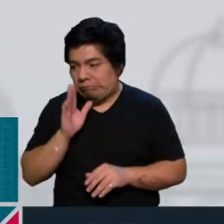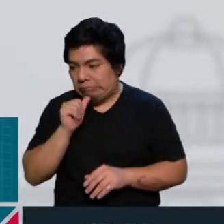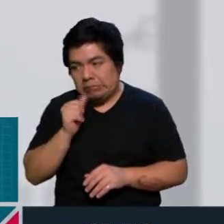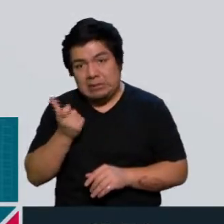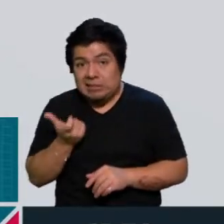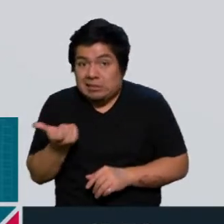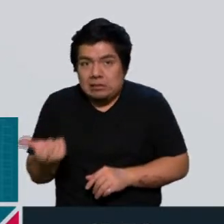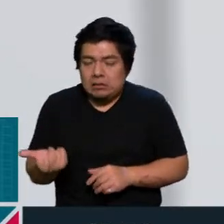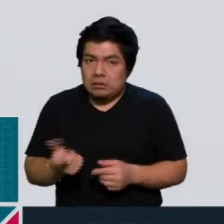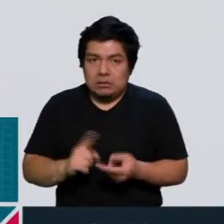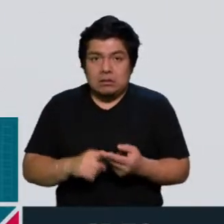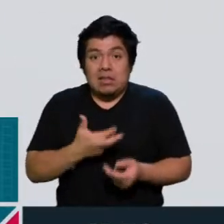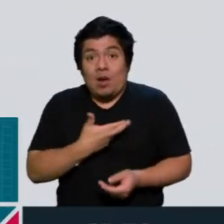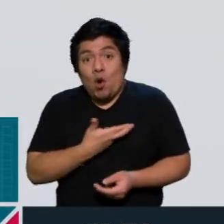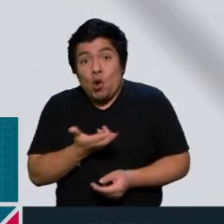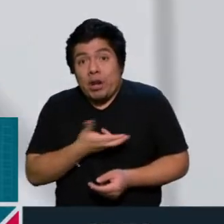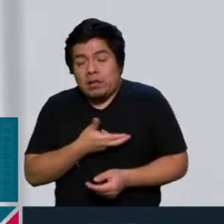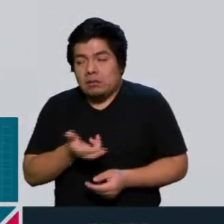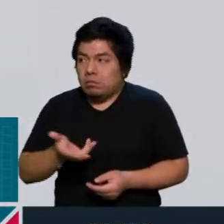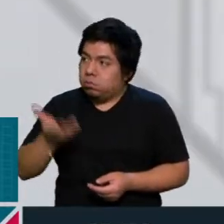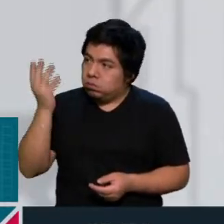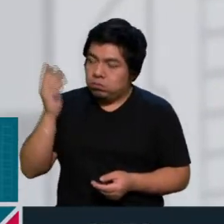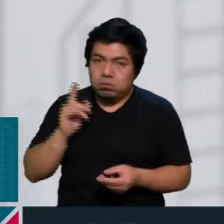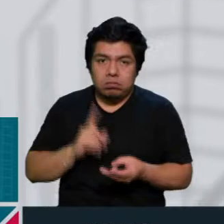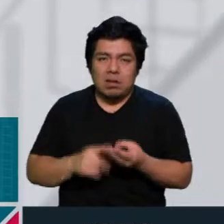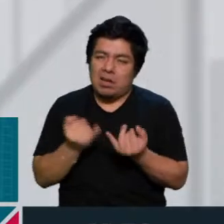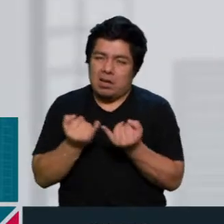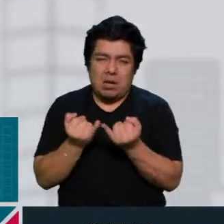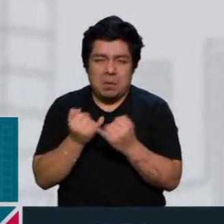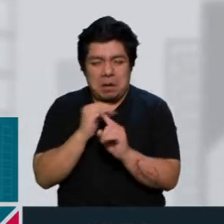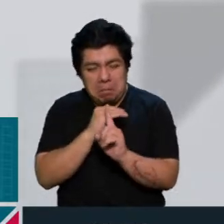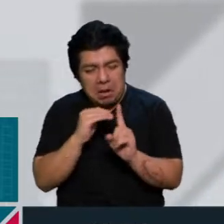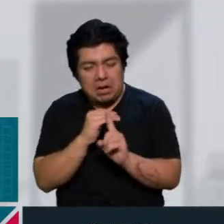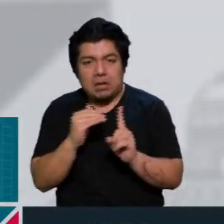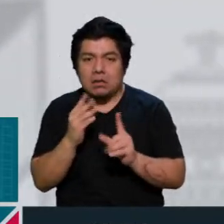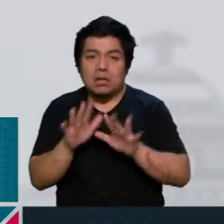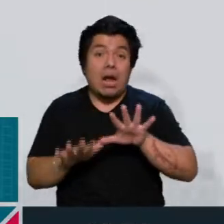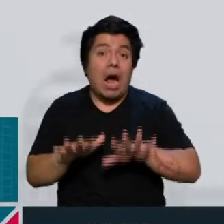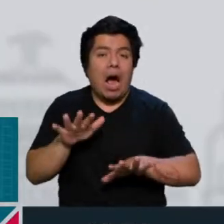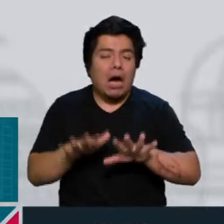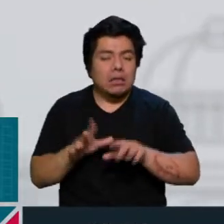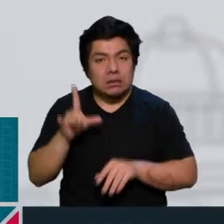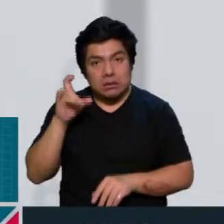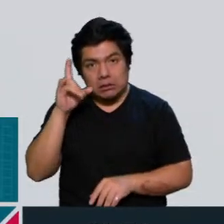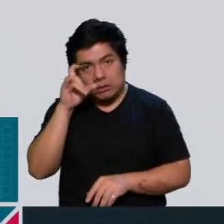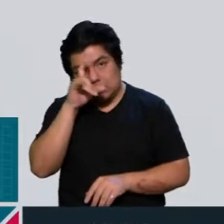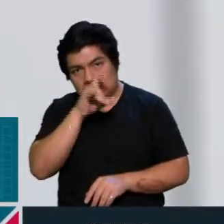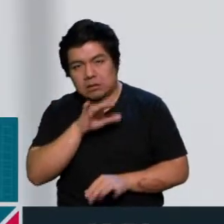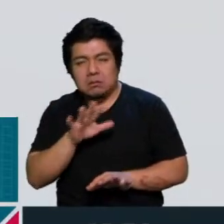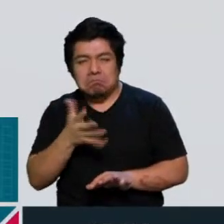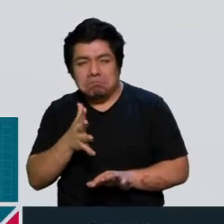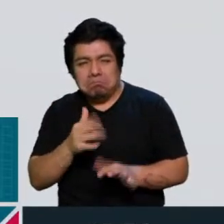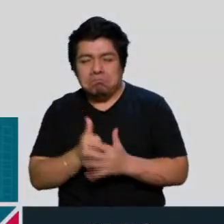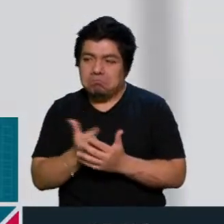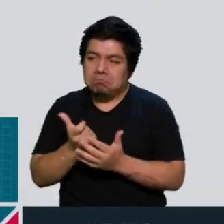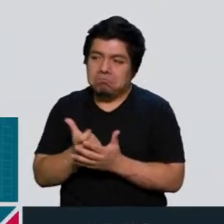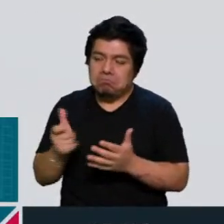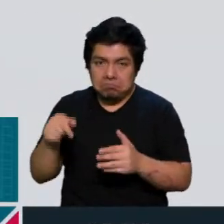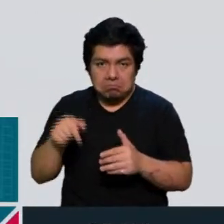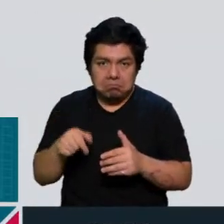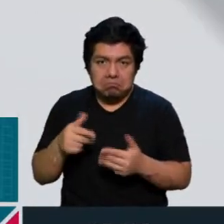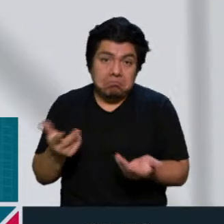los restaurantes también, incluso para la clase media, en algunas ocasiones que está ganando